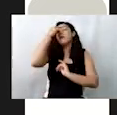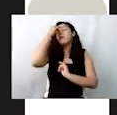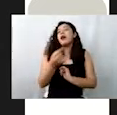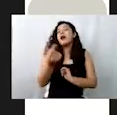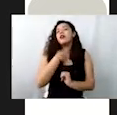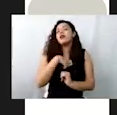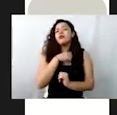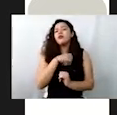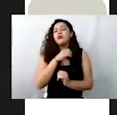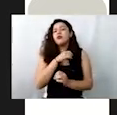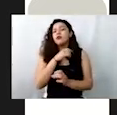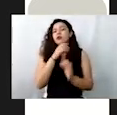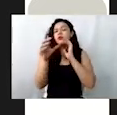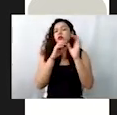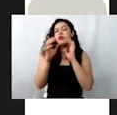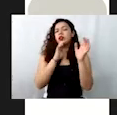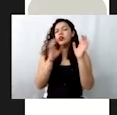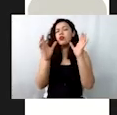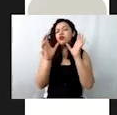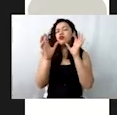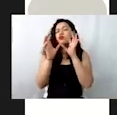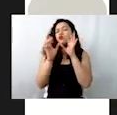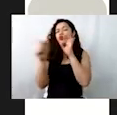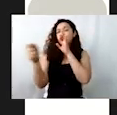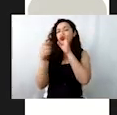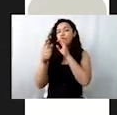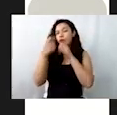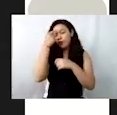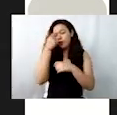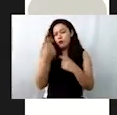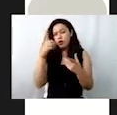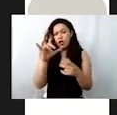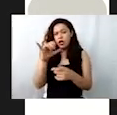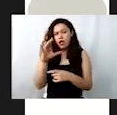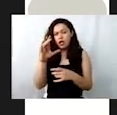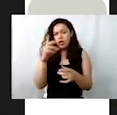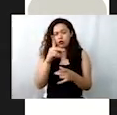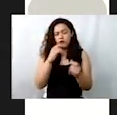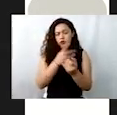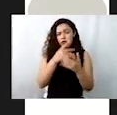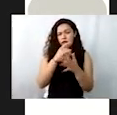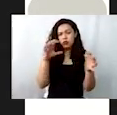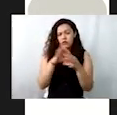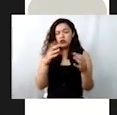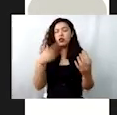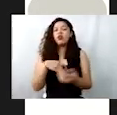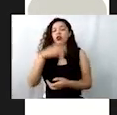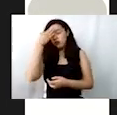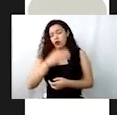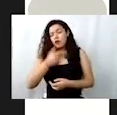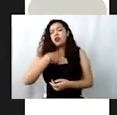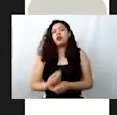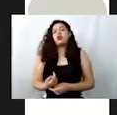seguir el proceso de ODS, tanto como dijiste, para el tema de alineación de sus proyectos y saber cómo yo estoy incidiendo a